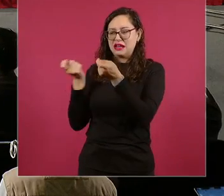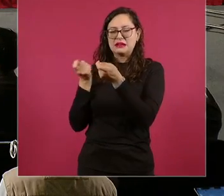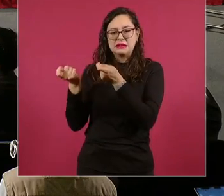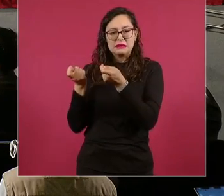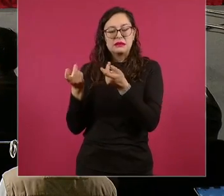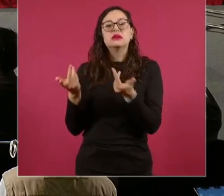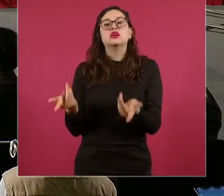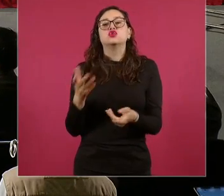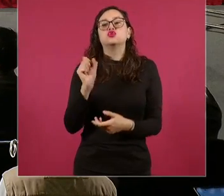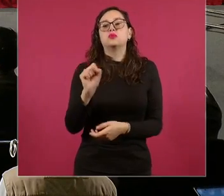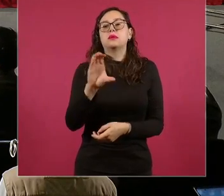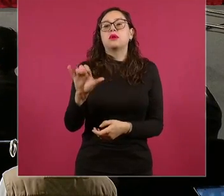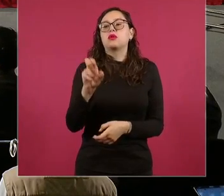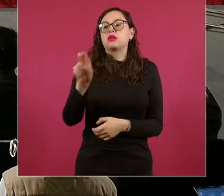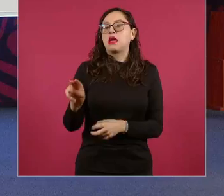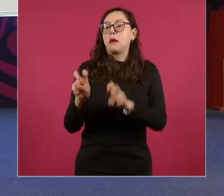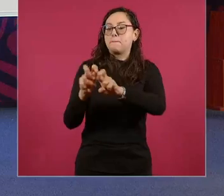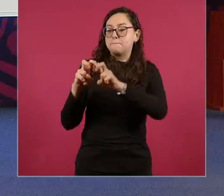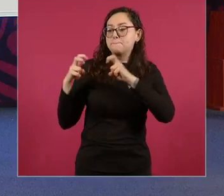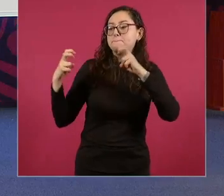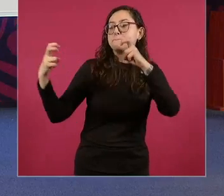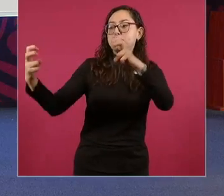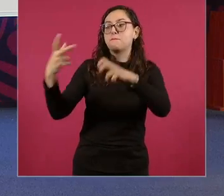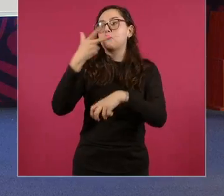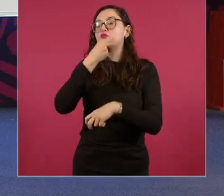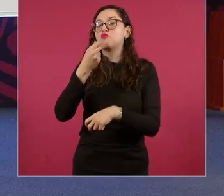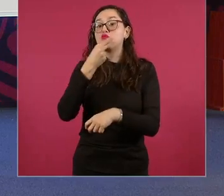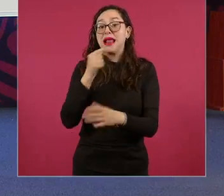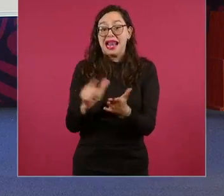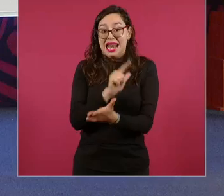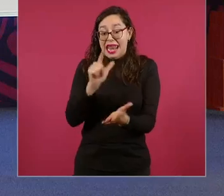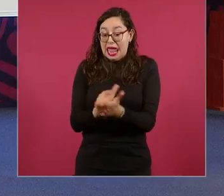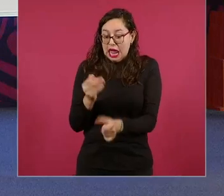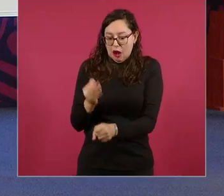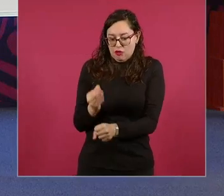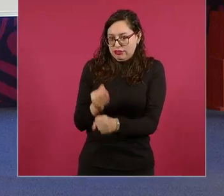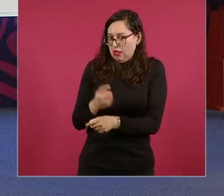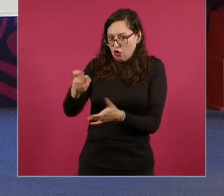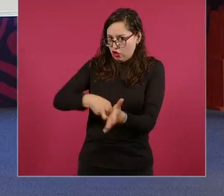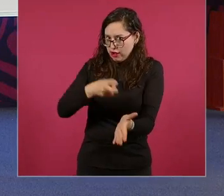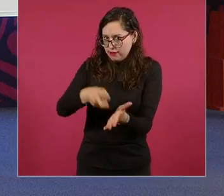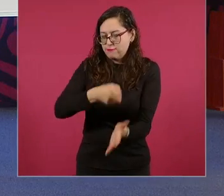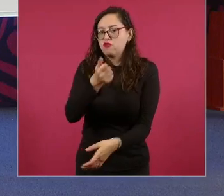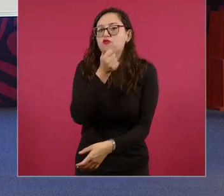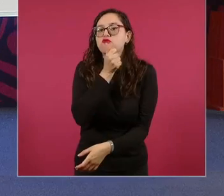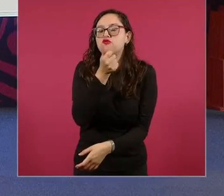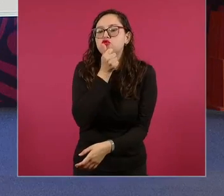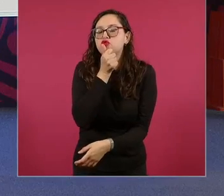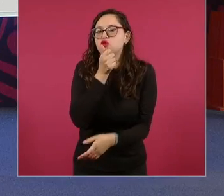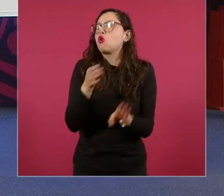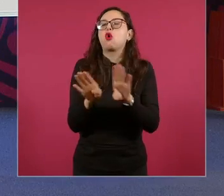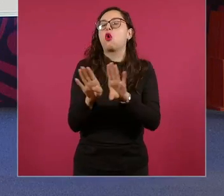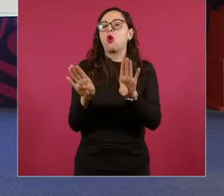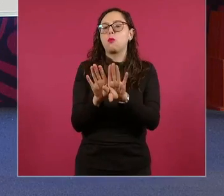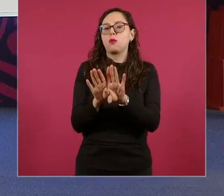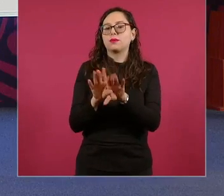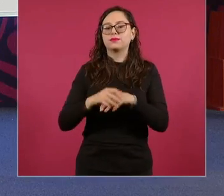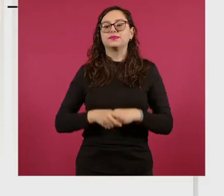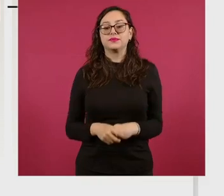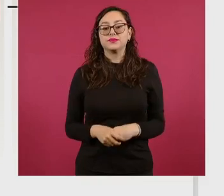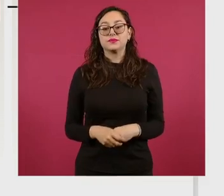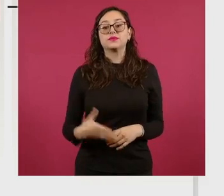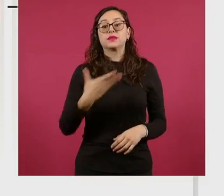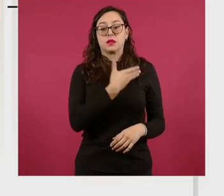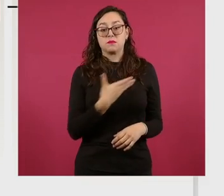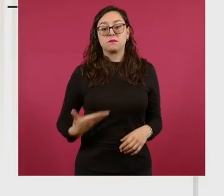ministros y a las ministras de la Corte. Hoy, sin reforma, ¿qué dice la Constitución? El presidente, en este caso